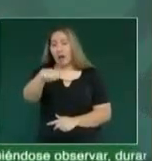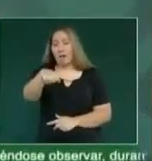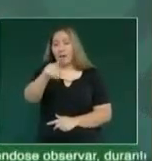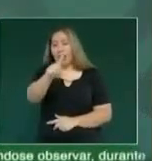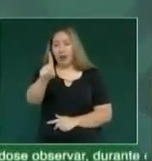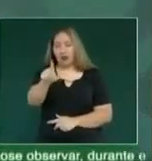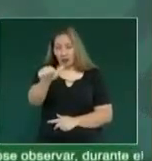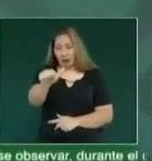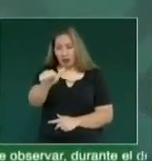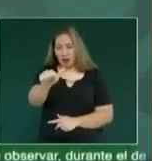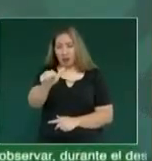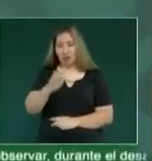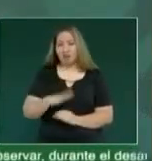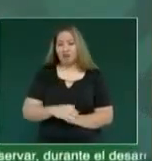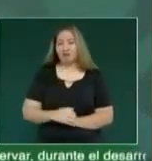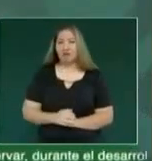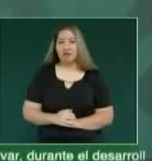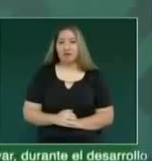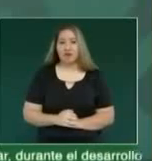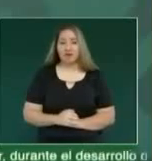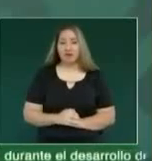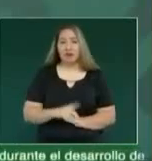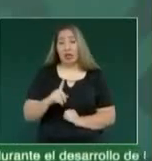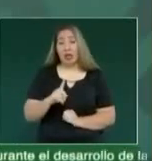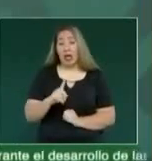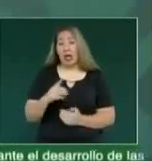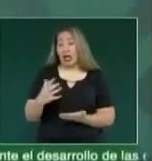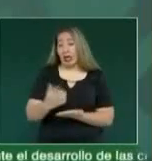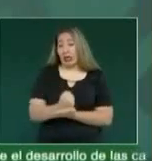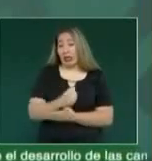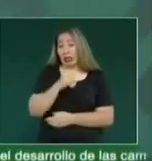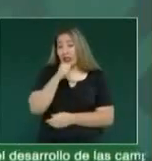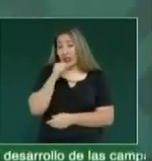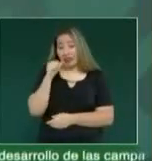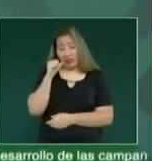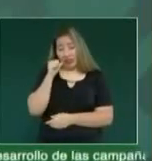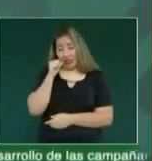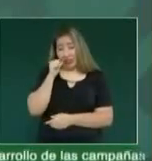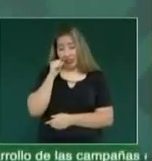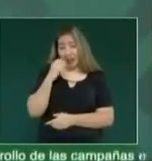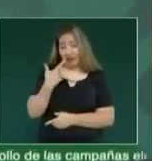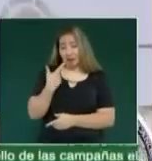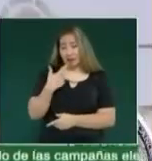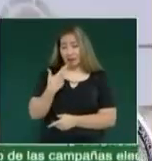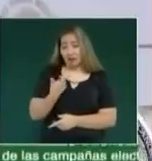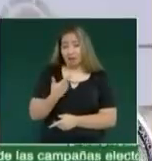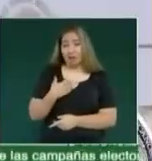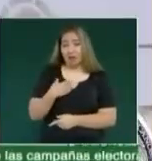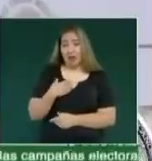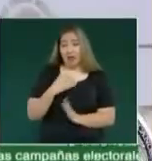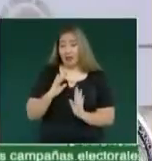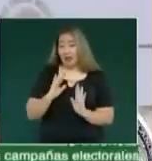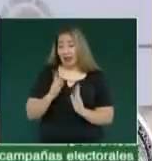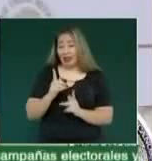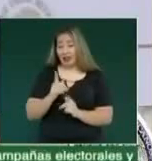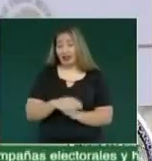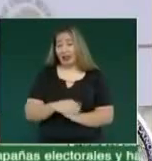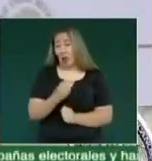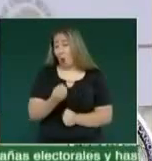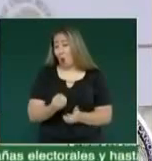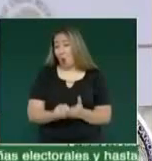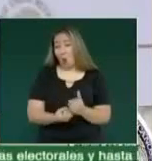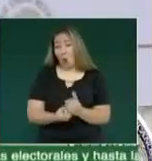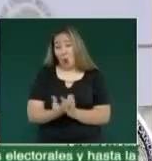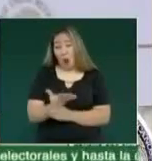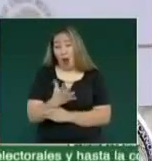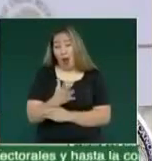mucha gente dijo no, que no solo la más guapa, que era una mujer inteligente, que... Bien preparada, dijo cosas bellas. Habló de la pandemia fuerte,